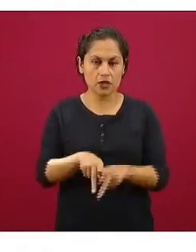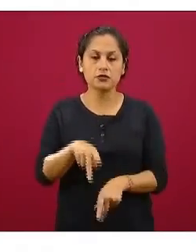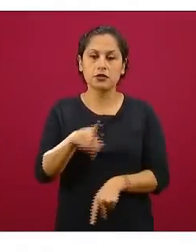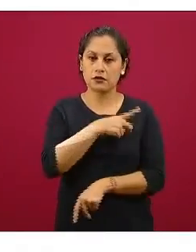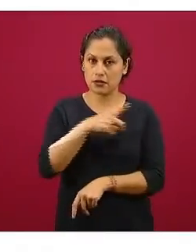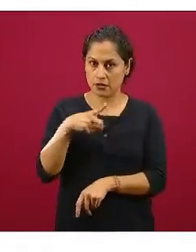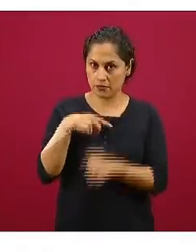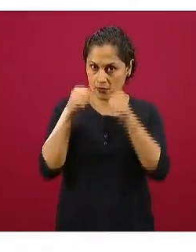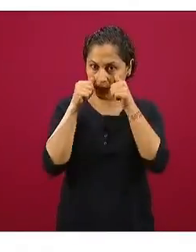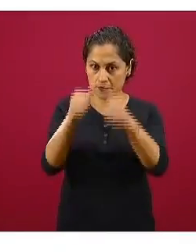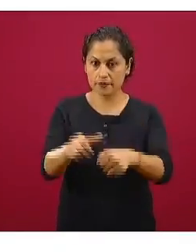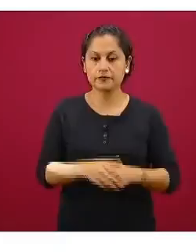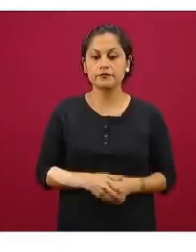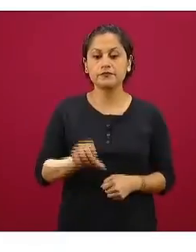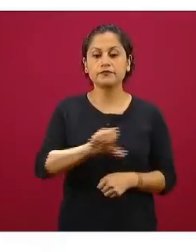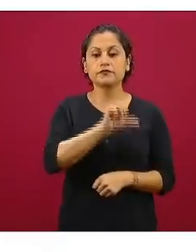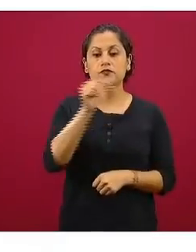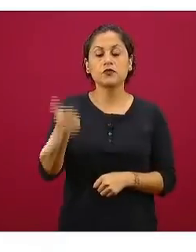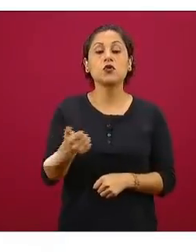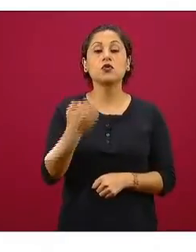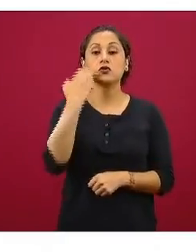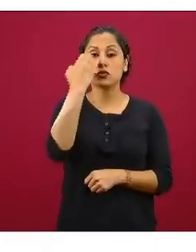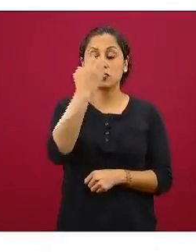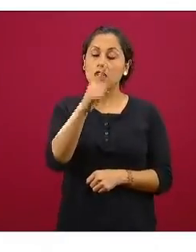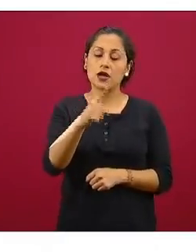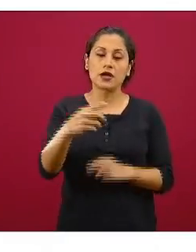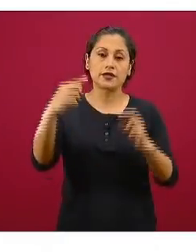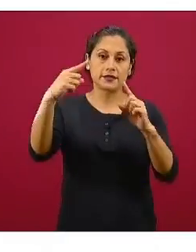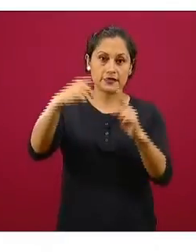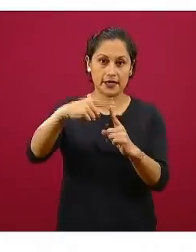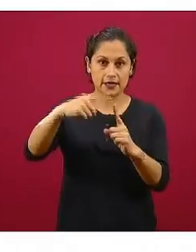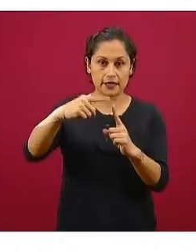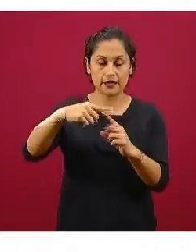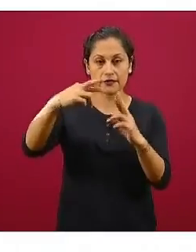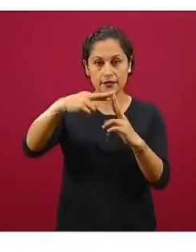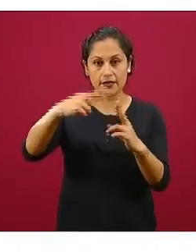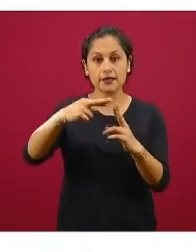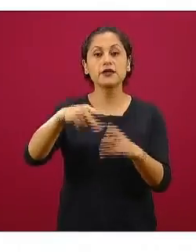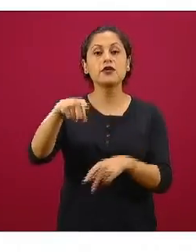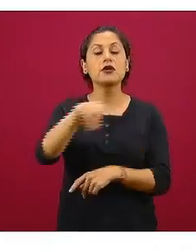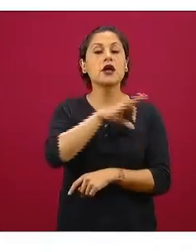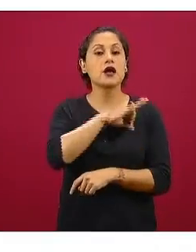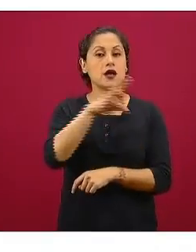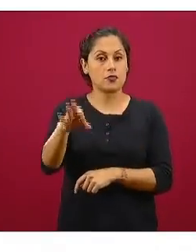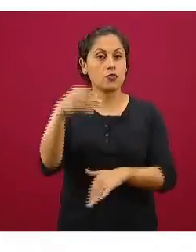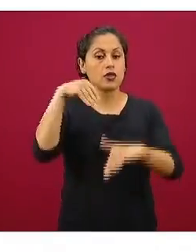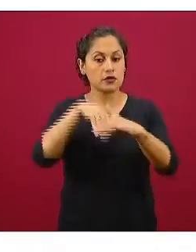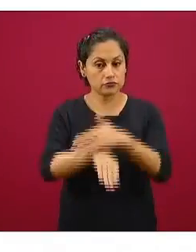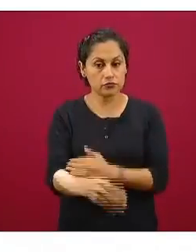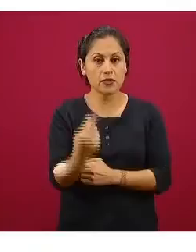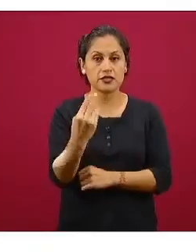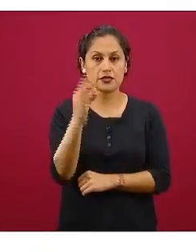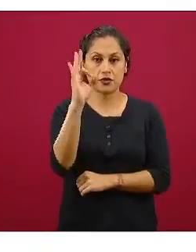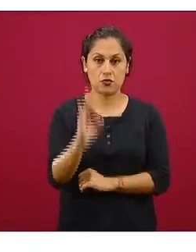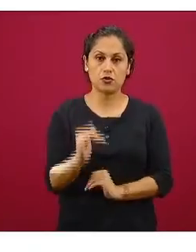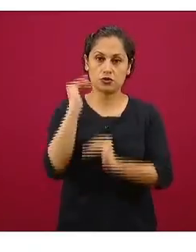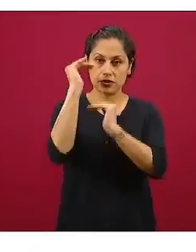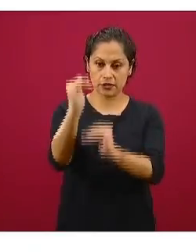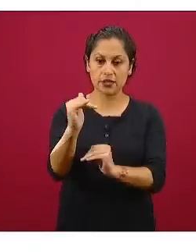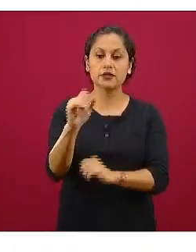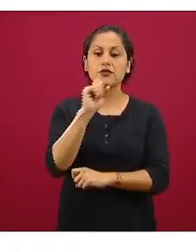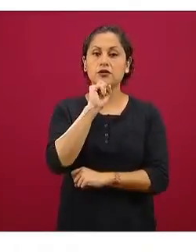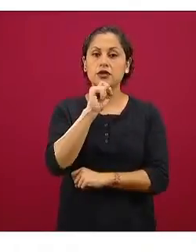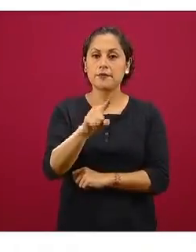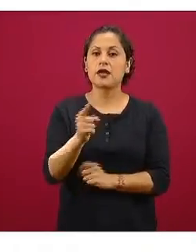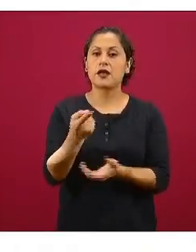culto, en naranja, nuevamente 25%, guardando la sana distancia y evitando en la medida de lo posible